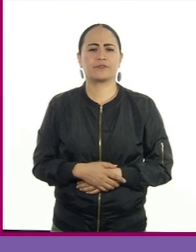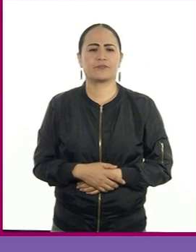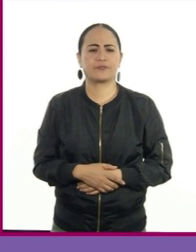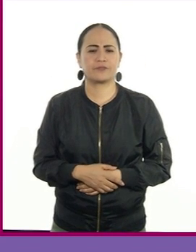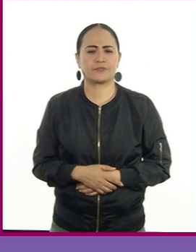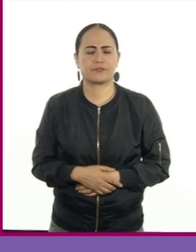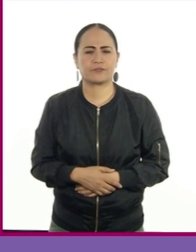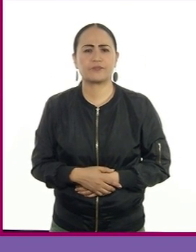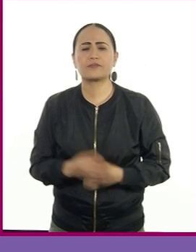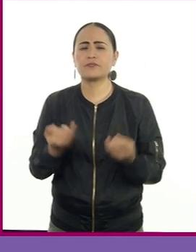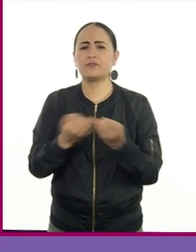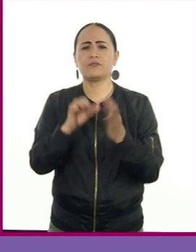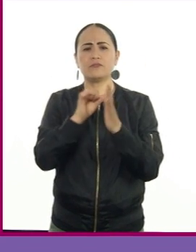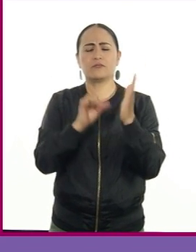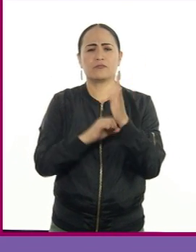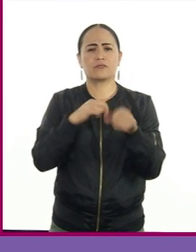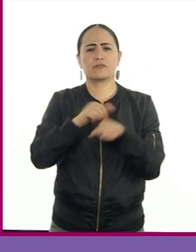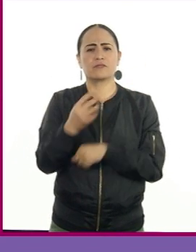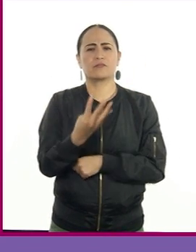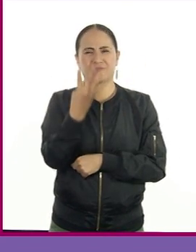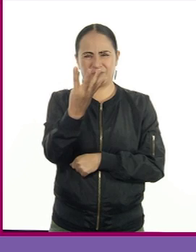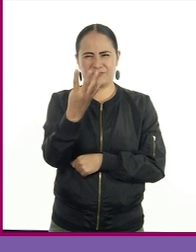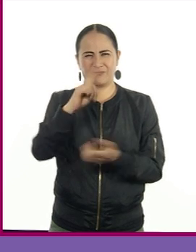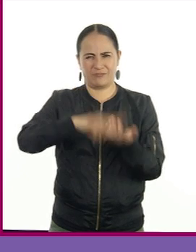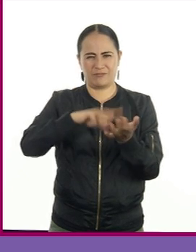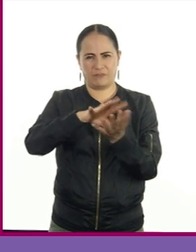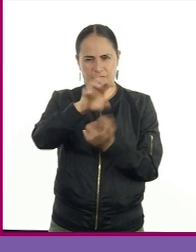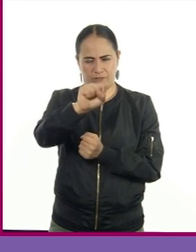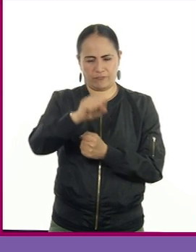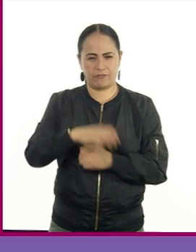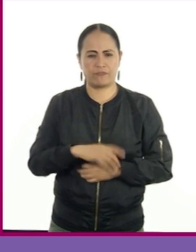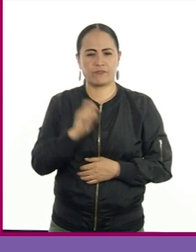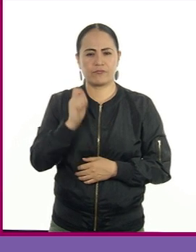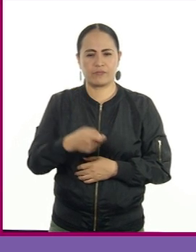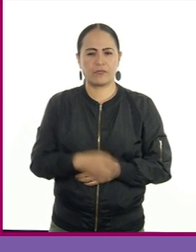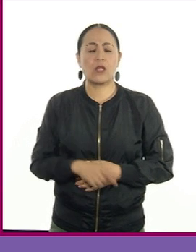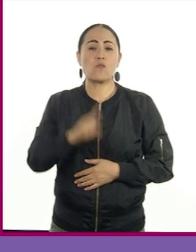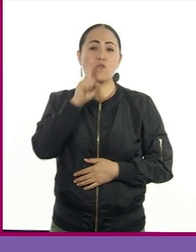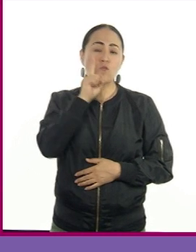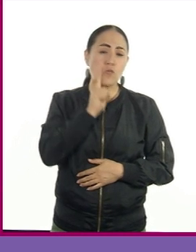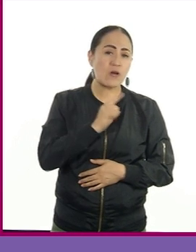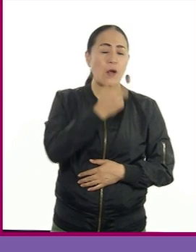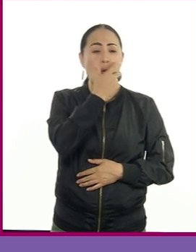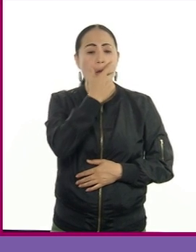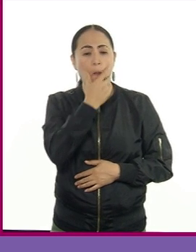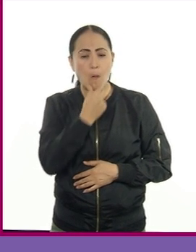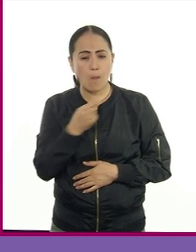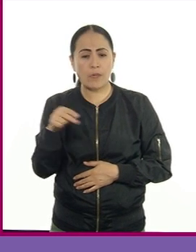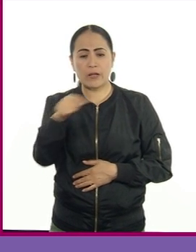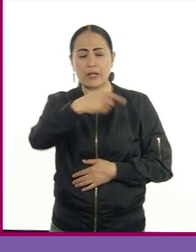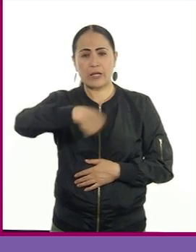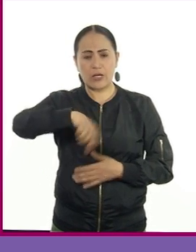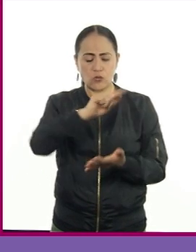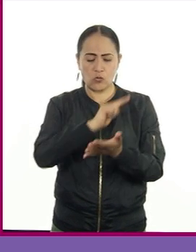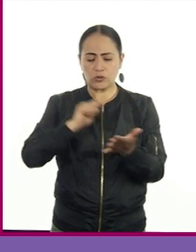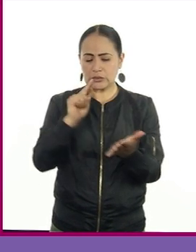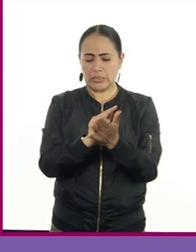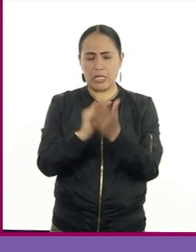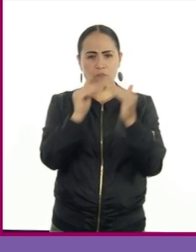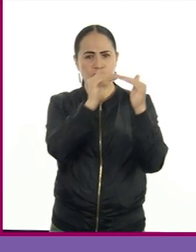También el artículo cuarto constitucional menciona que la mujer y el hombre son iguales ante la